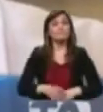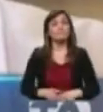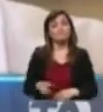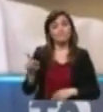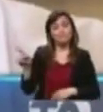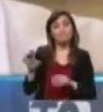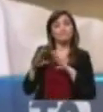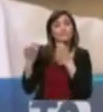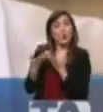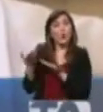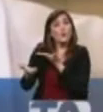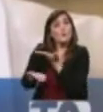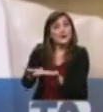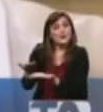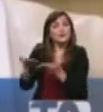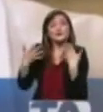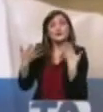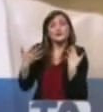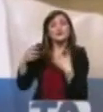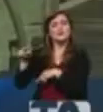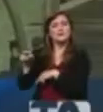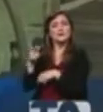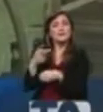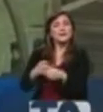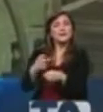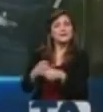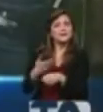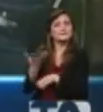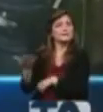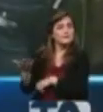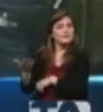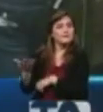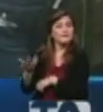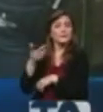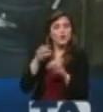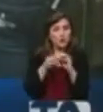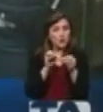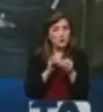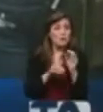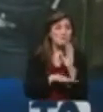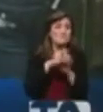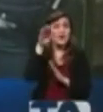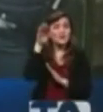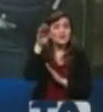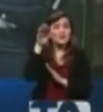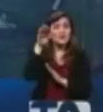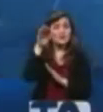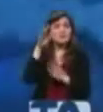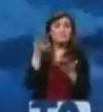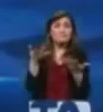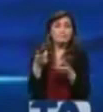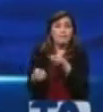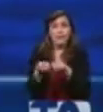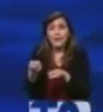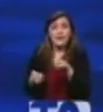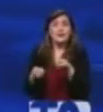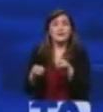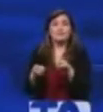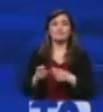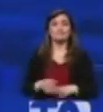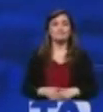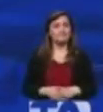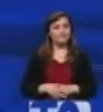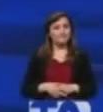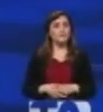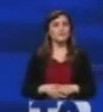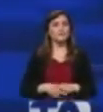Cámara de Comercio de Guayaquil quieren hacer especificaciones, pues si bien en números son la mayoría, no en ventas. Según